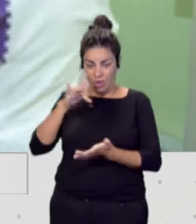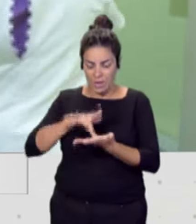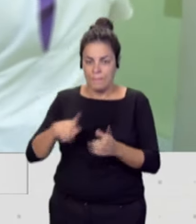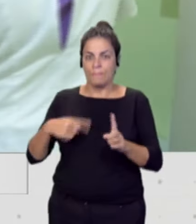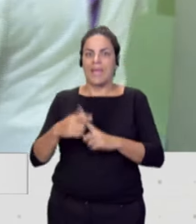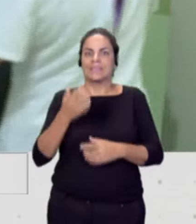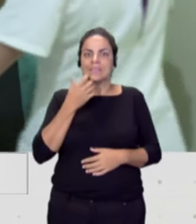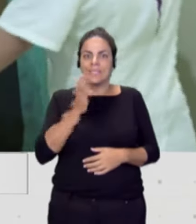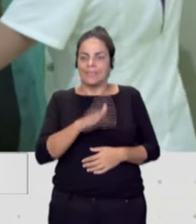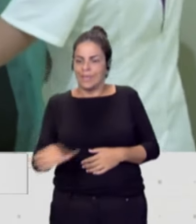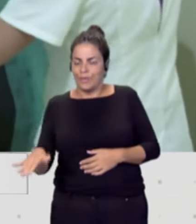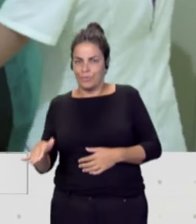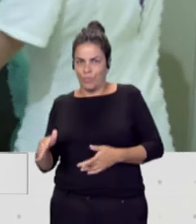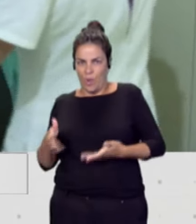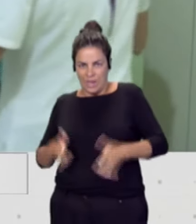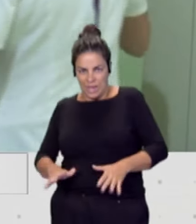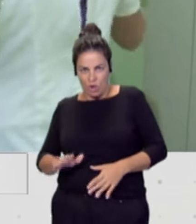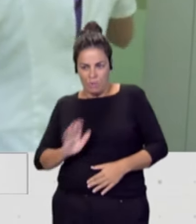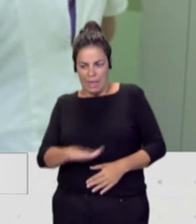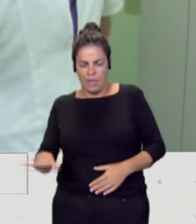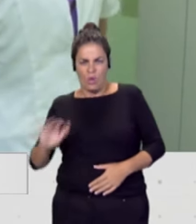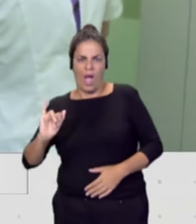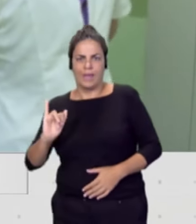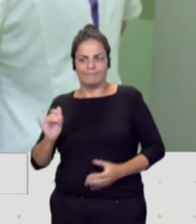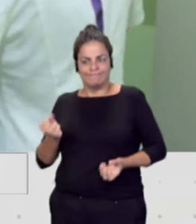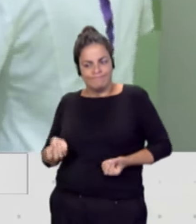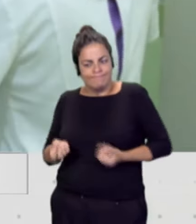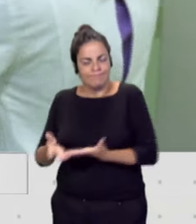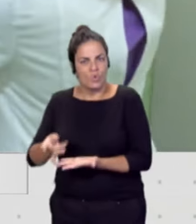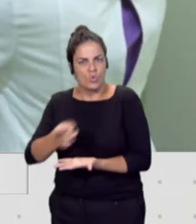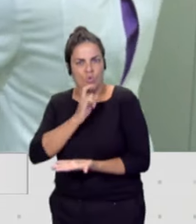cómo hablarlo, cómo afrontarlo en esos casos?